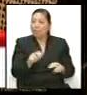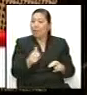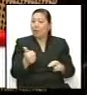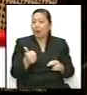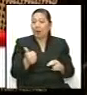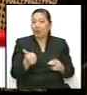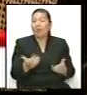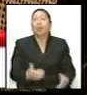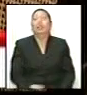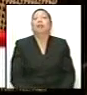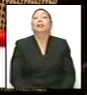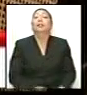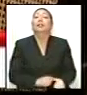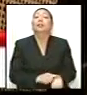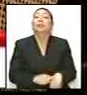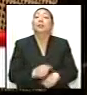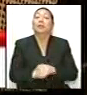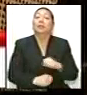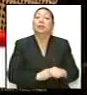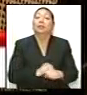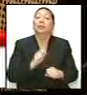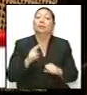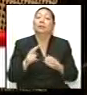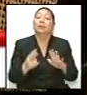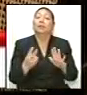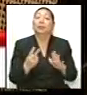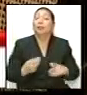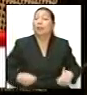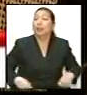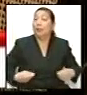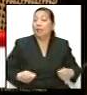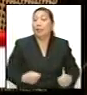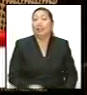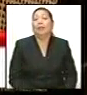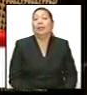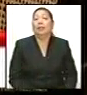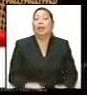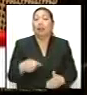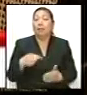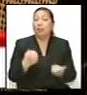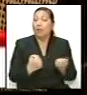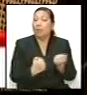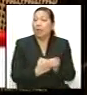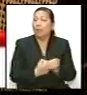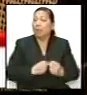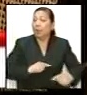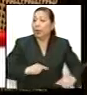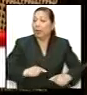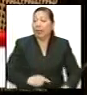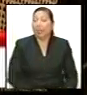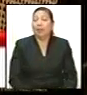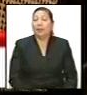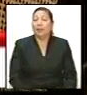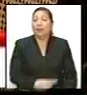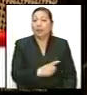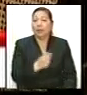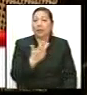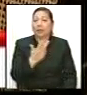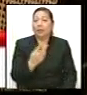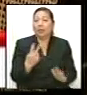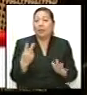es: durante el año 2017, el gasto destinado al Fondo de Apoyo Gerencial fue de